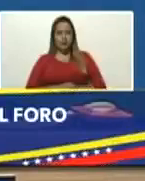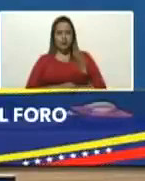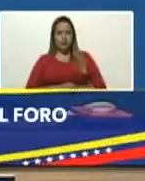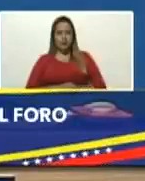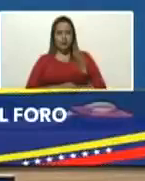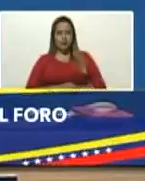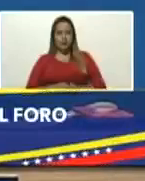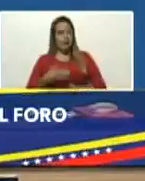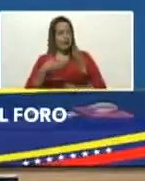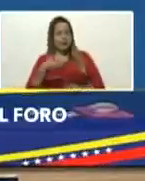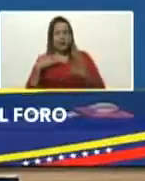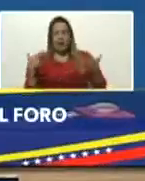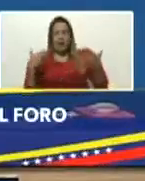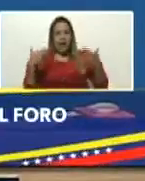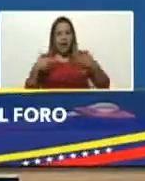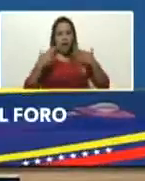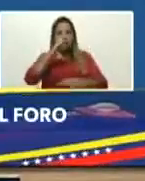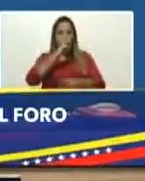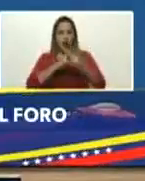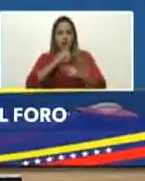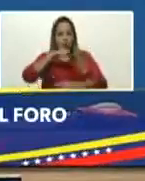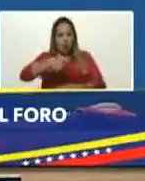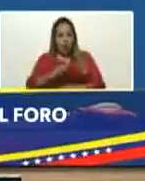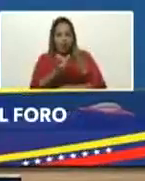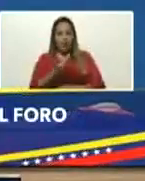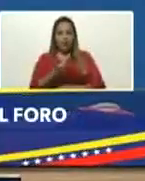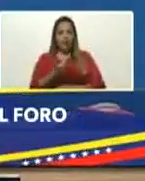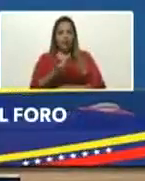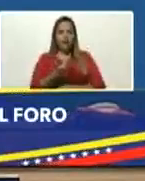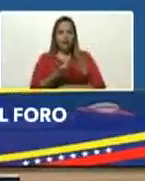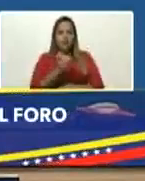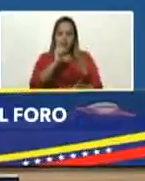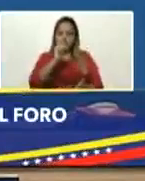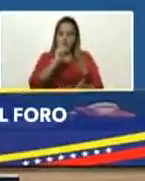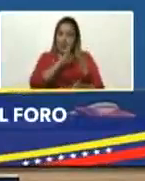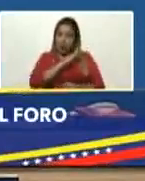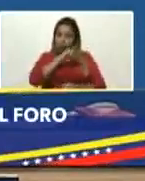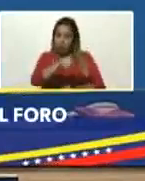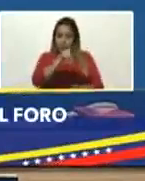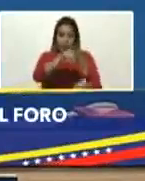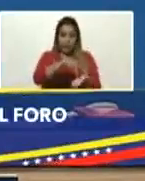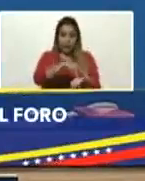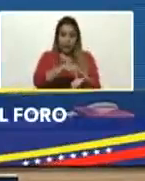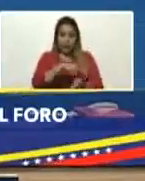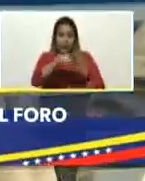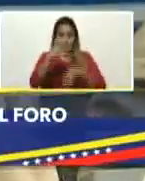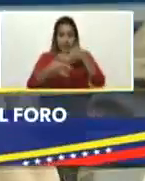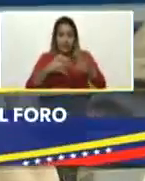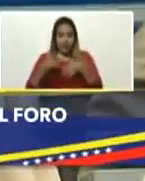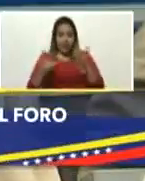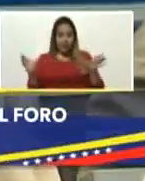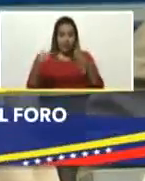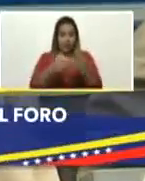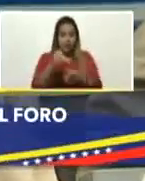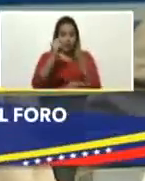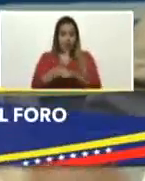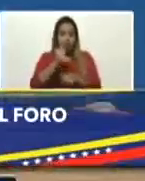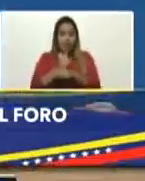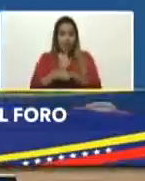Es una gran alegría, un gran honor poder contar con su presencia en esta sesión del grupo de trabajo